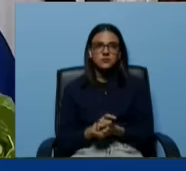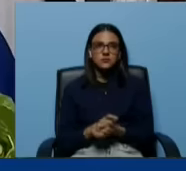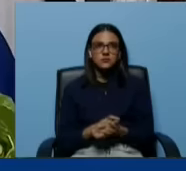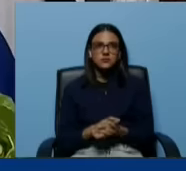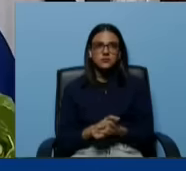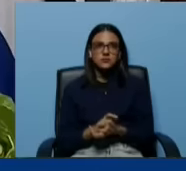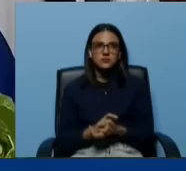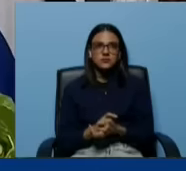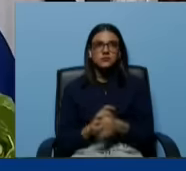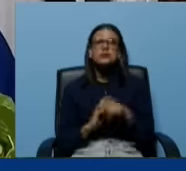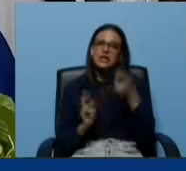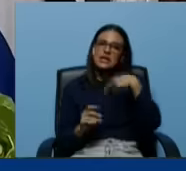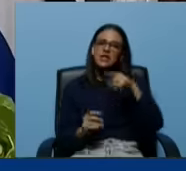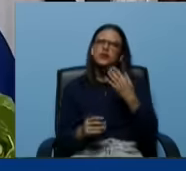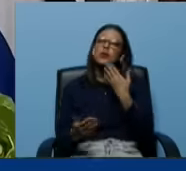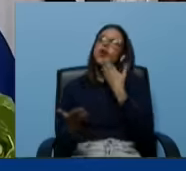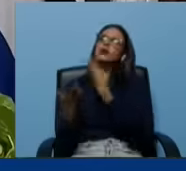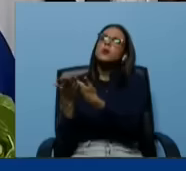pidiendo